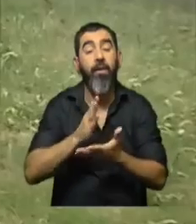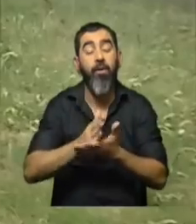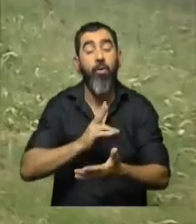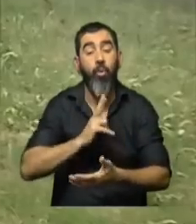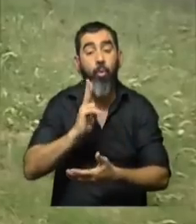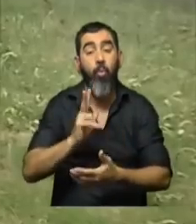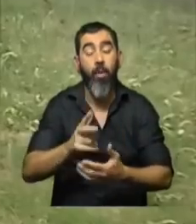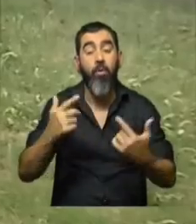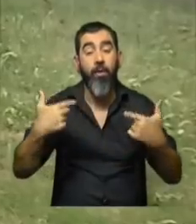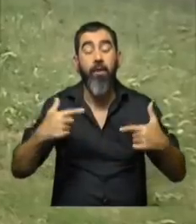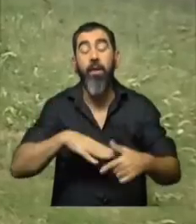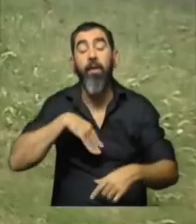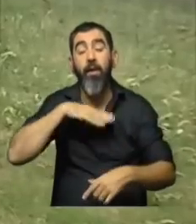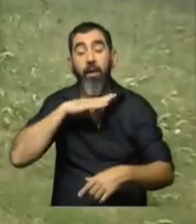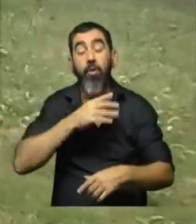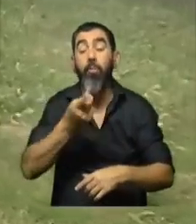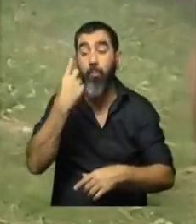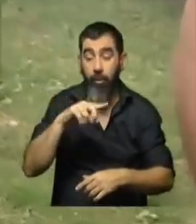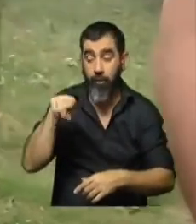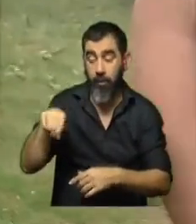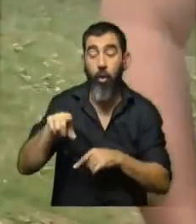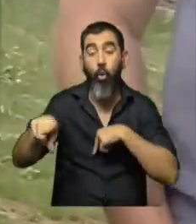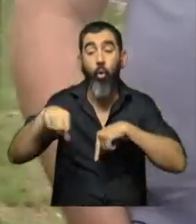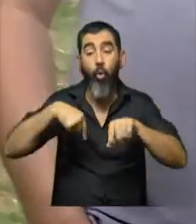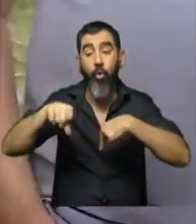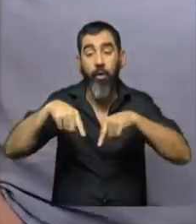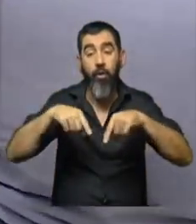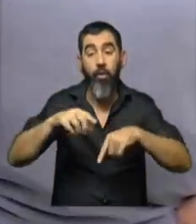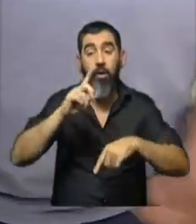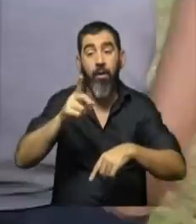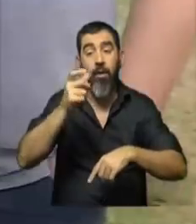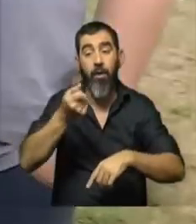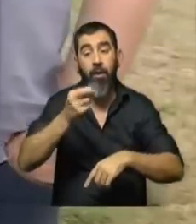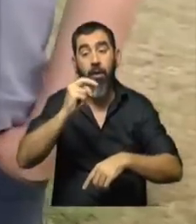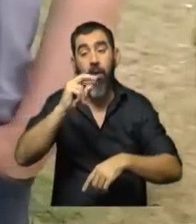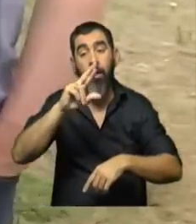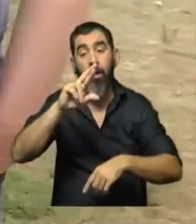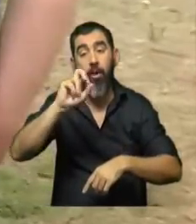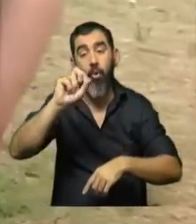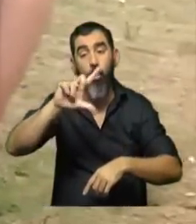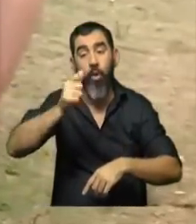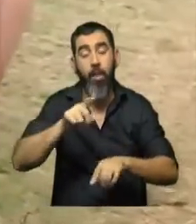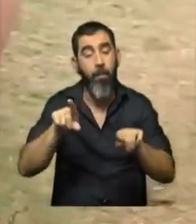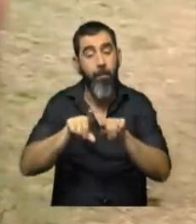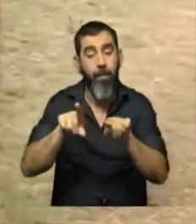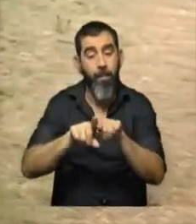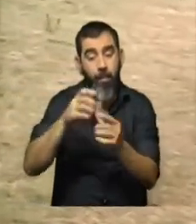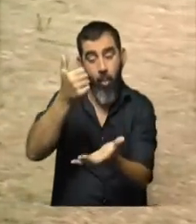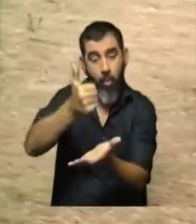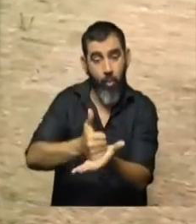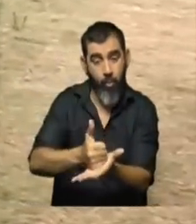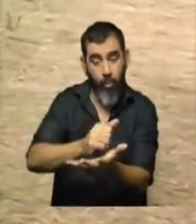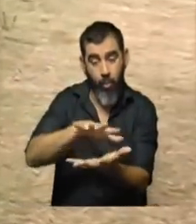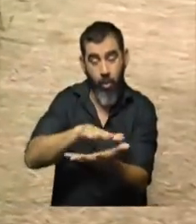de la Intendencia de Canelones, y por eso estamos con su coordinador Carlos Garola en el mismo sitio de la memoria, porque además aquí se